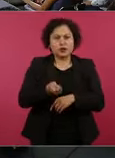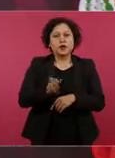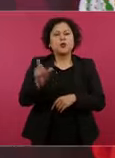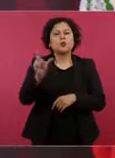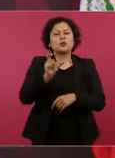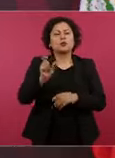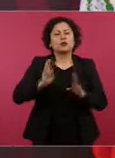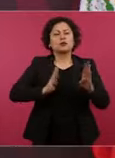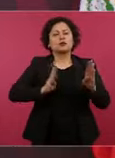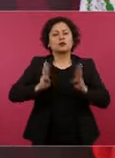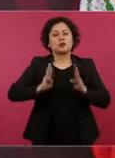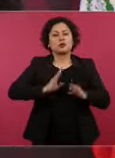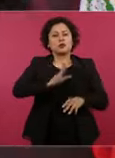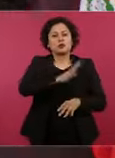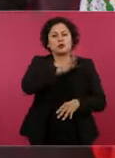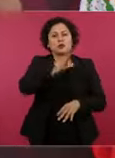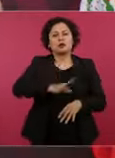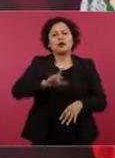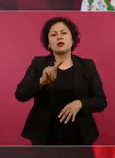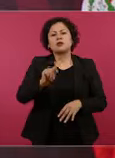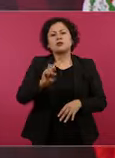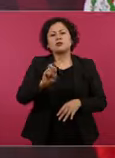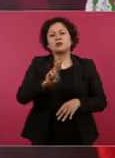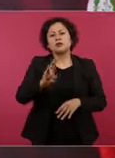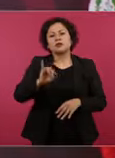Torrijos, que se recupera